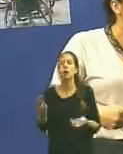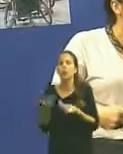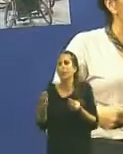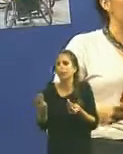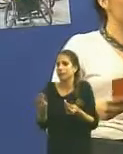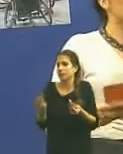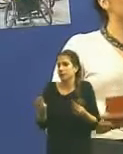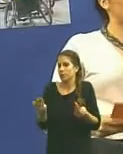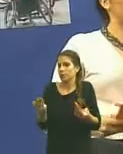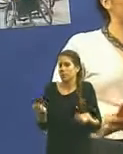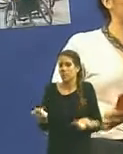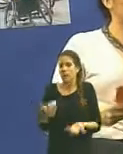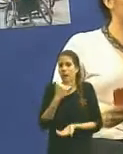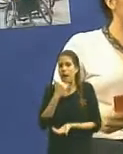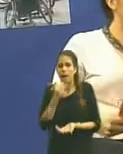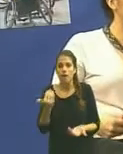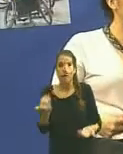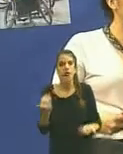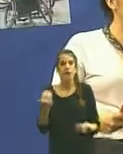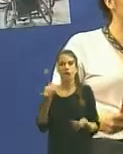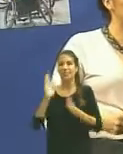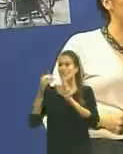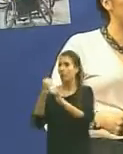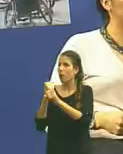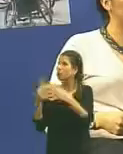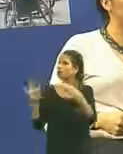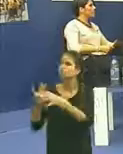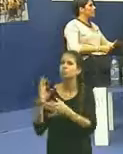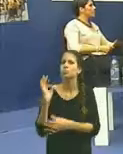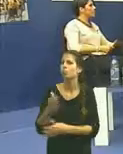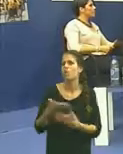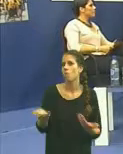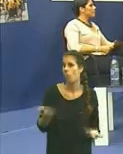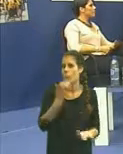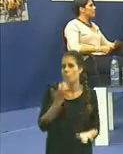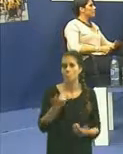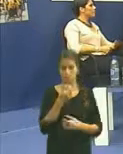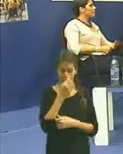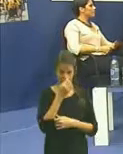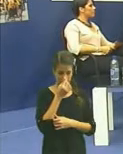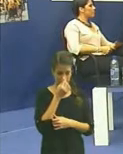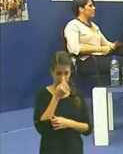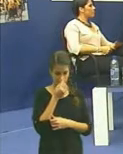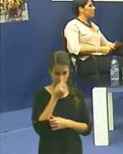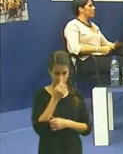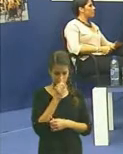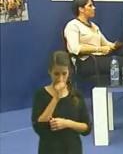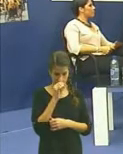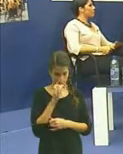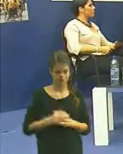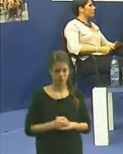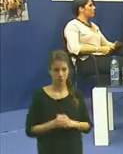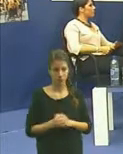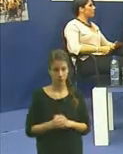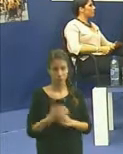tener algo que quizá que se pueda tratar con una terapia ecuestre? Por ejemplo, con personas que entran